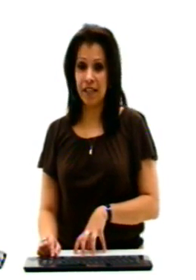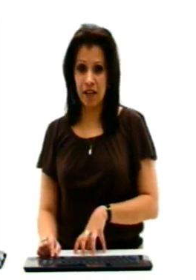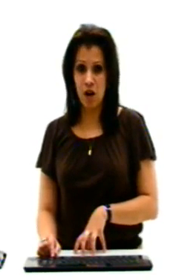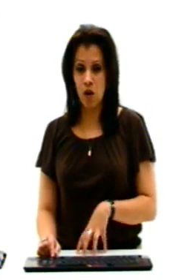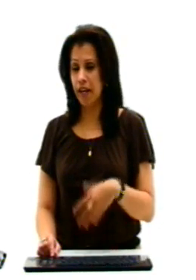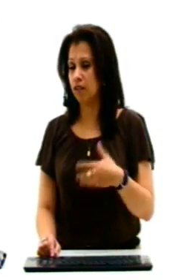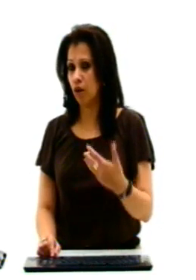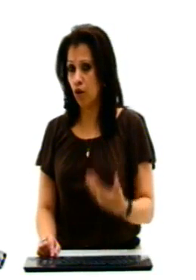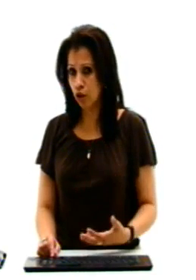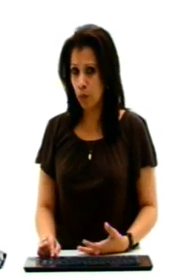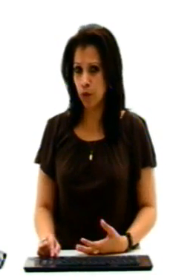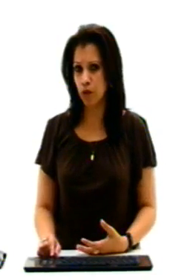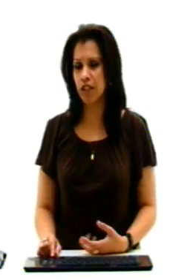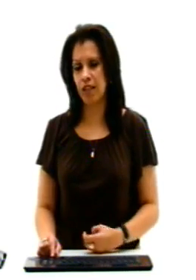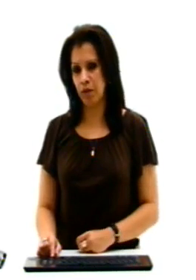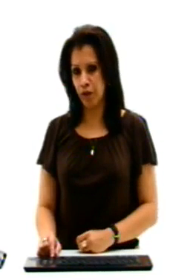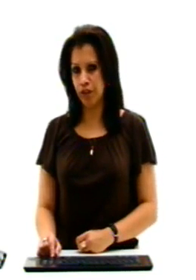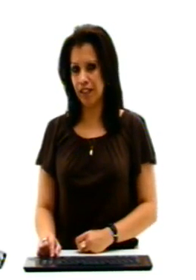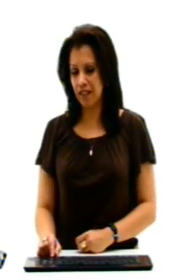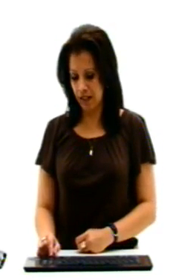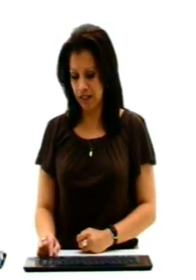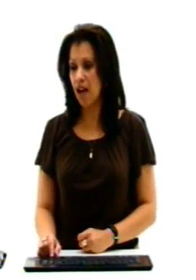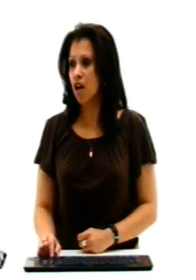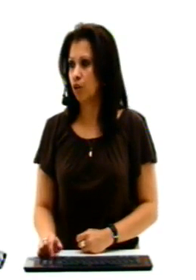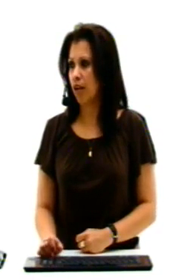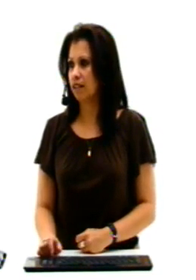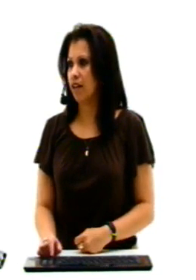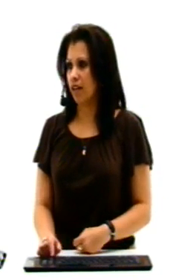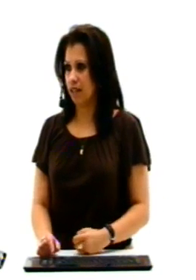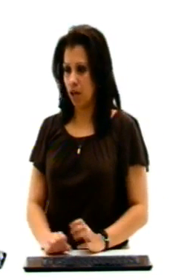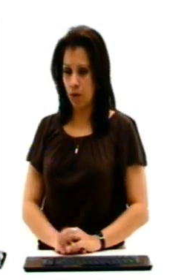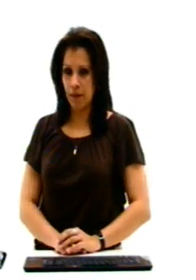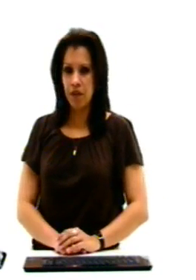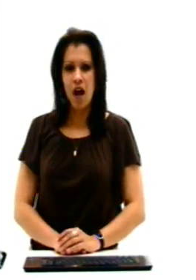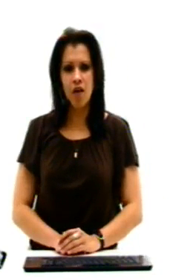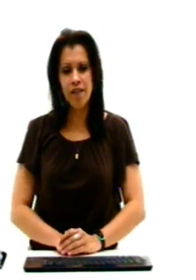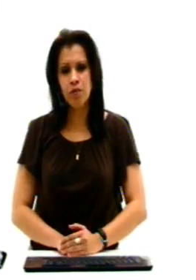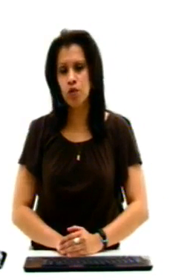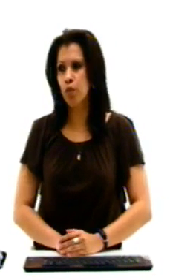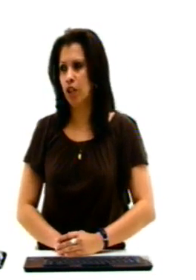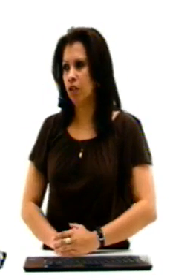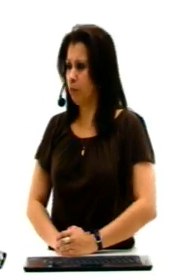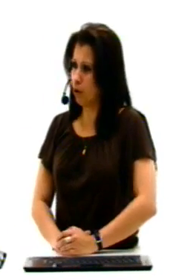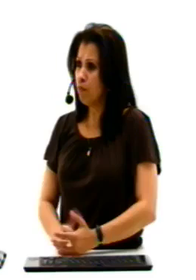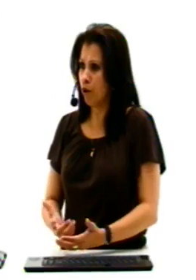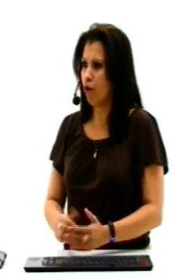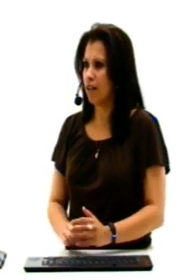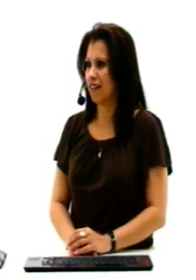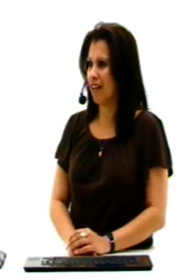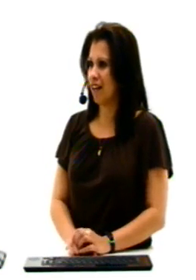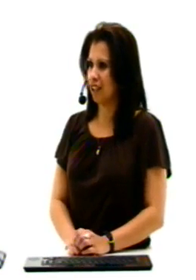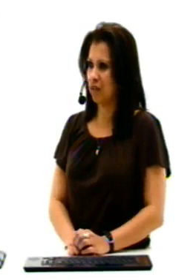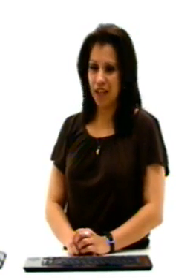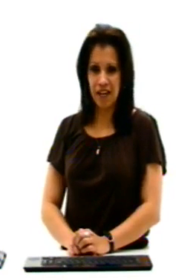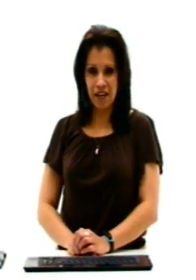y el cacao entre otros productos que también fueron de trascendencia durante esta época ahora hablemos un po un poco